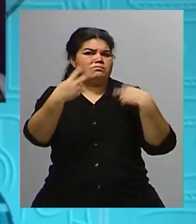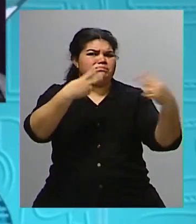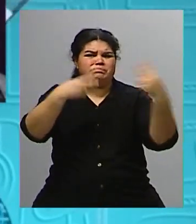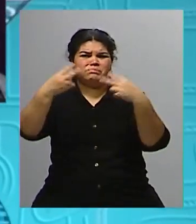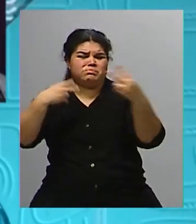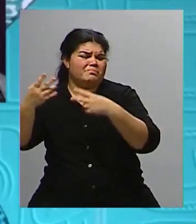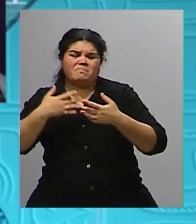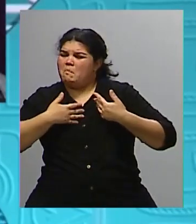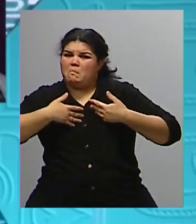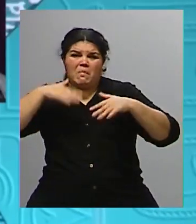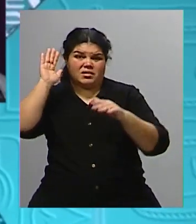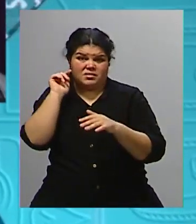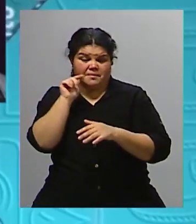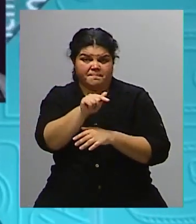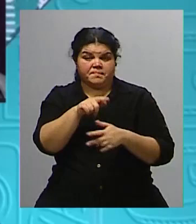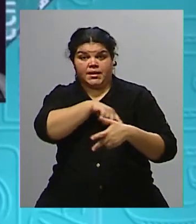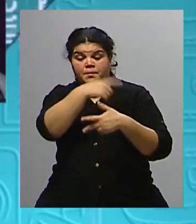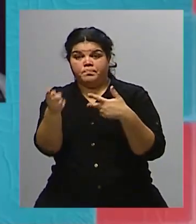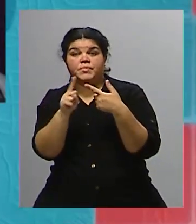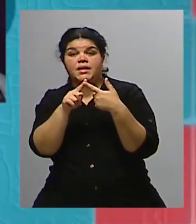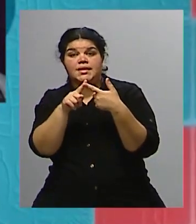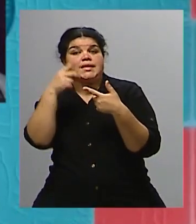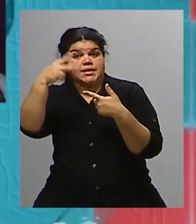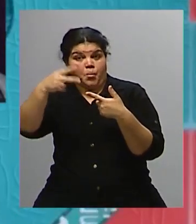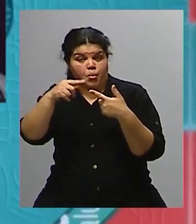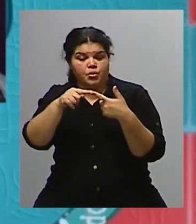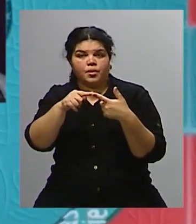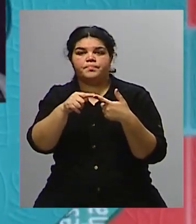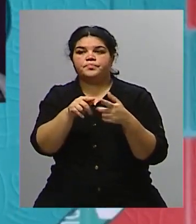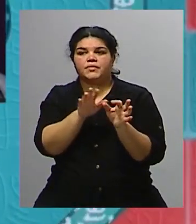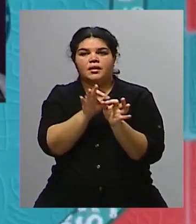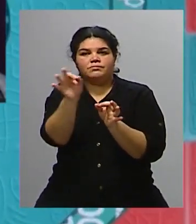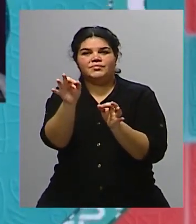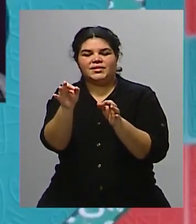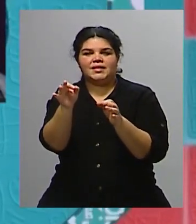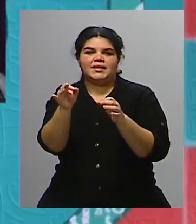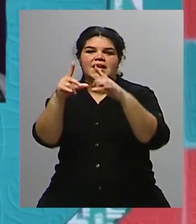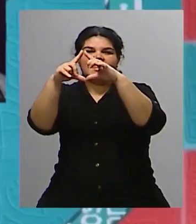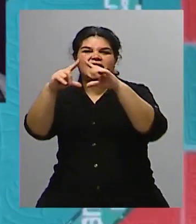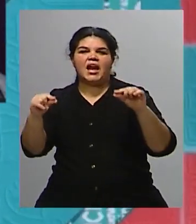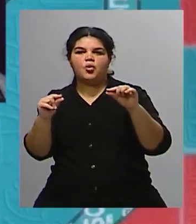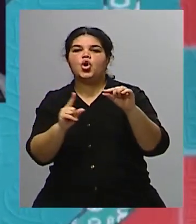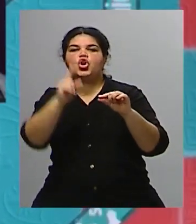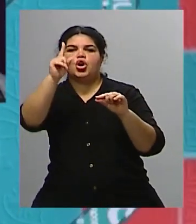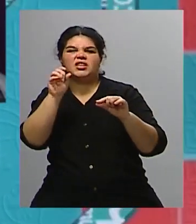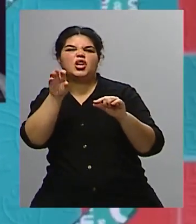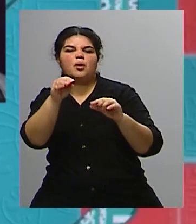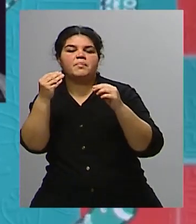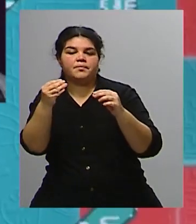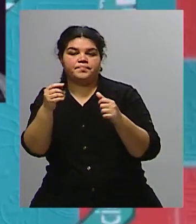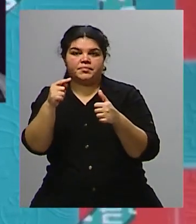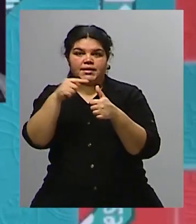región. El segundo gran foco emigratorio es el Triángulo Norte, lo que se conoce como el Triángulo Norte, que es